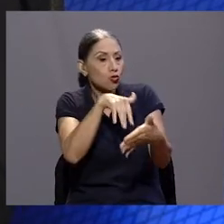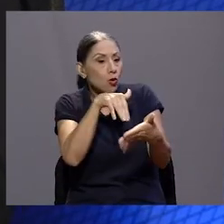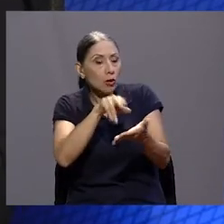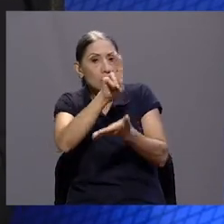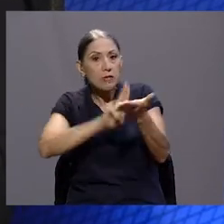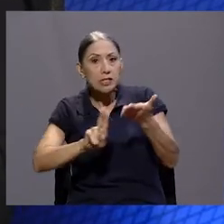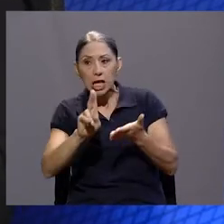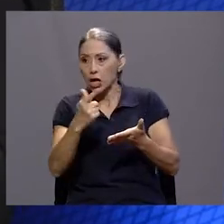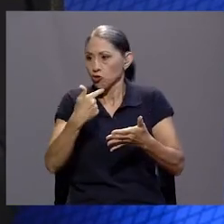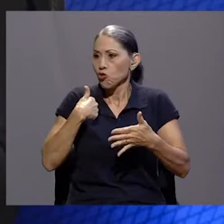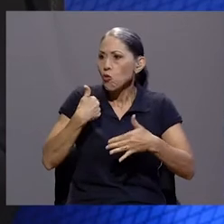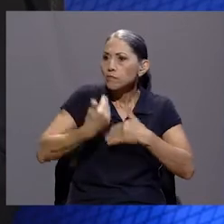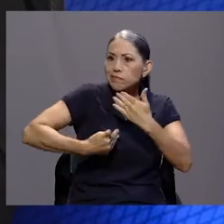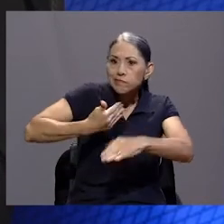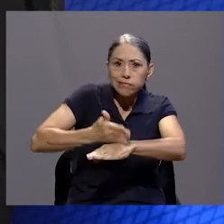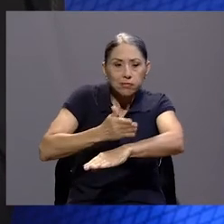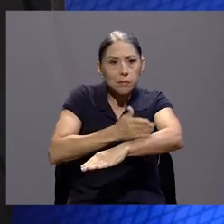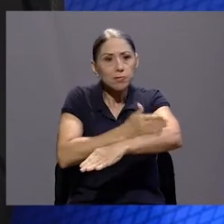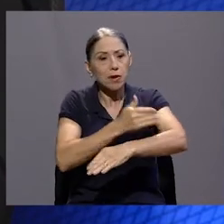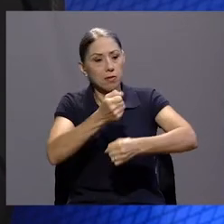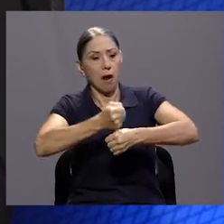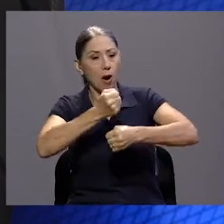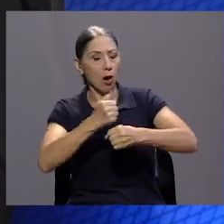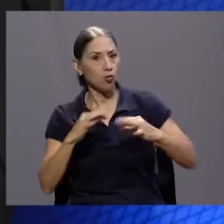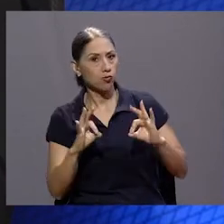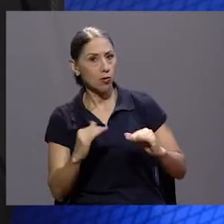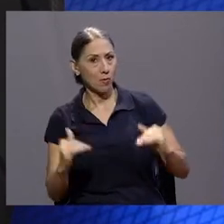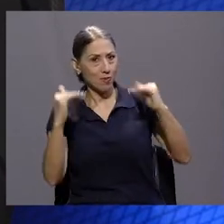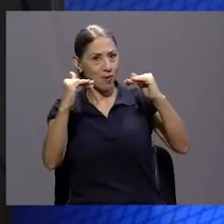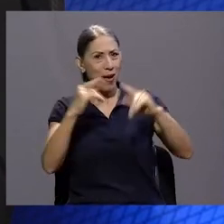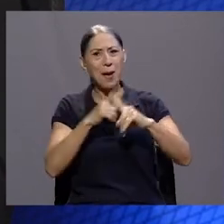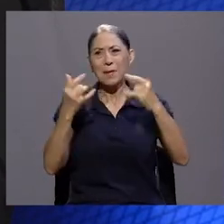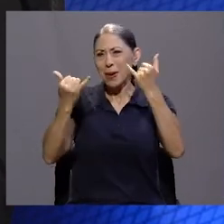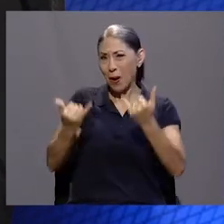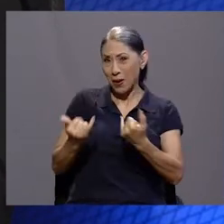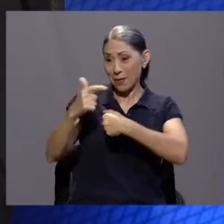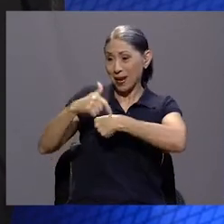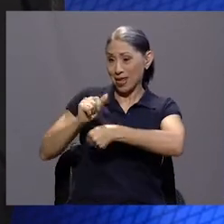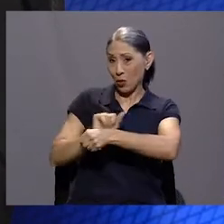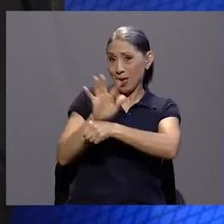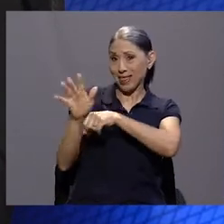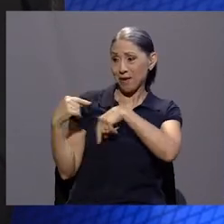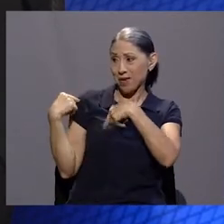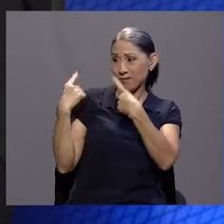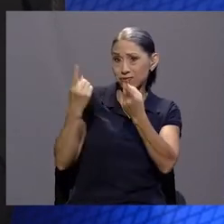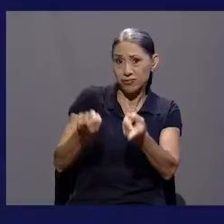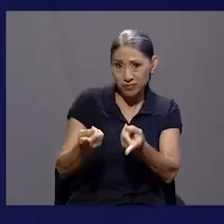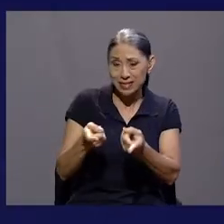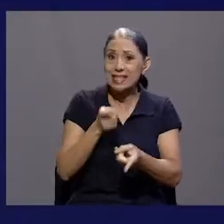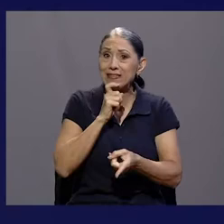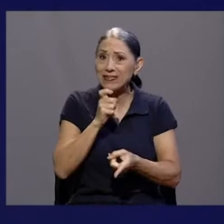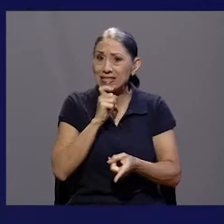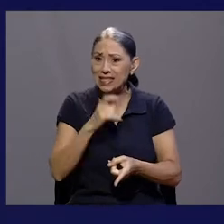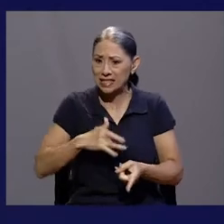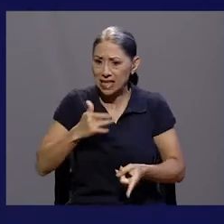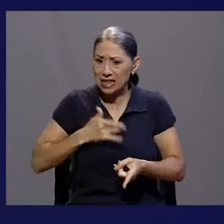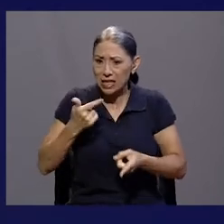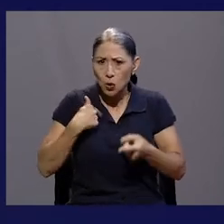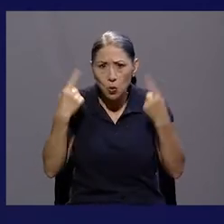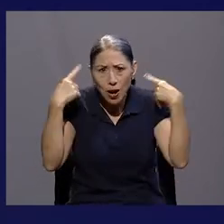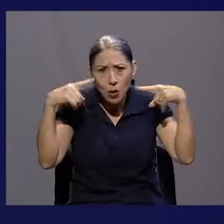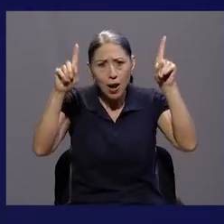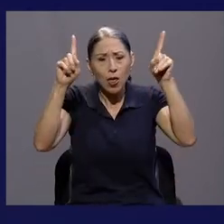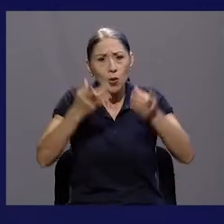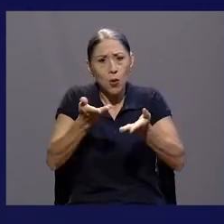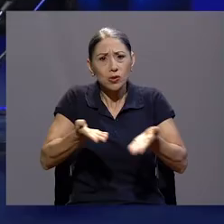tales cursos abajo tuve tal ascenso pero parece que en este periodo de pandemia que ya llevamos un año eso cuesta más porque solamente como vivir